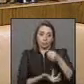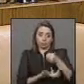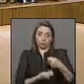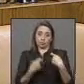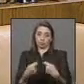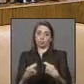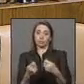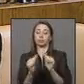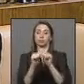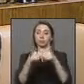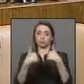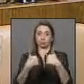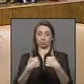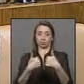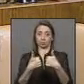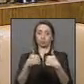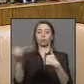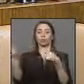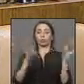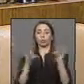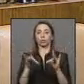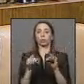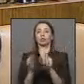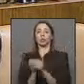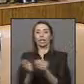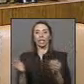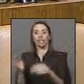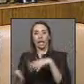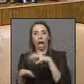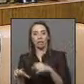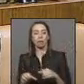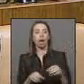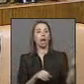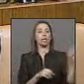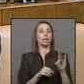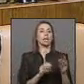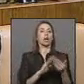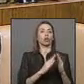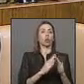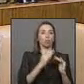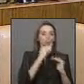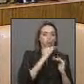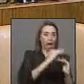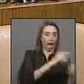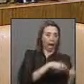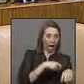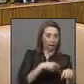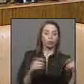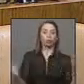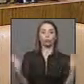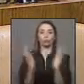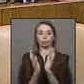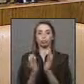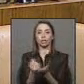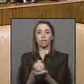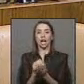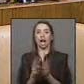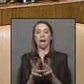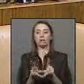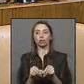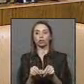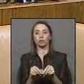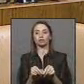puedan estar representados los crianceros, las comunidades agrícolas, por cierto, las asociaciones